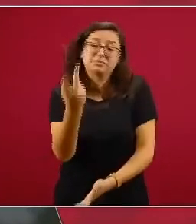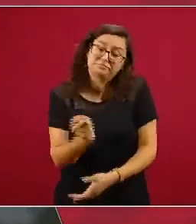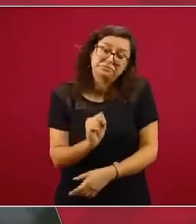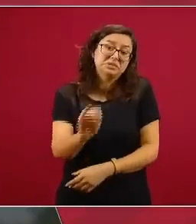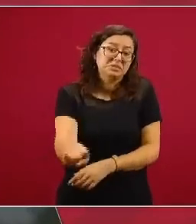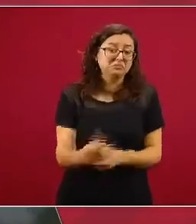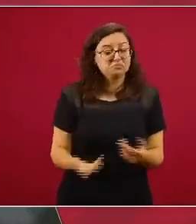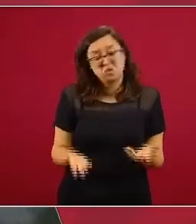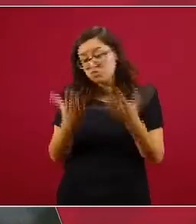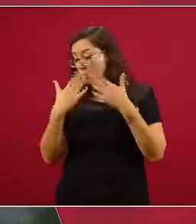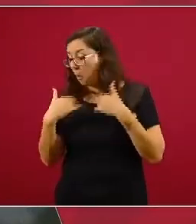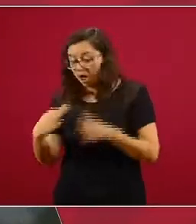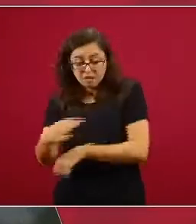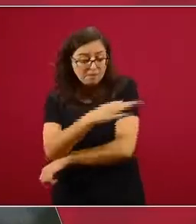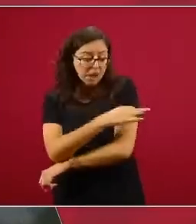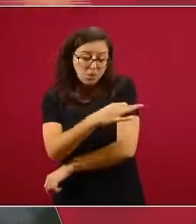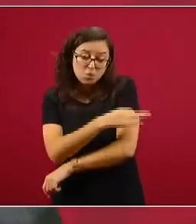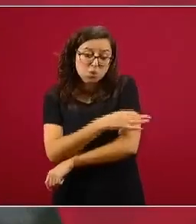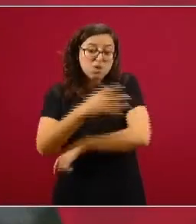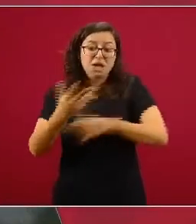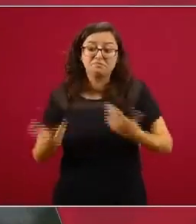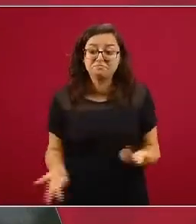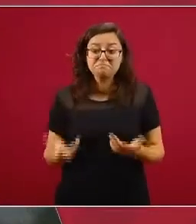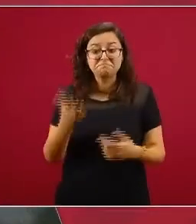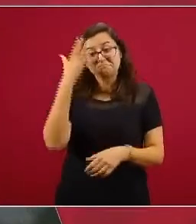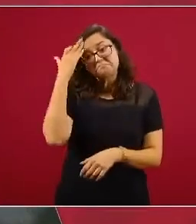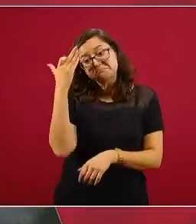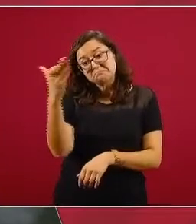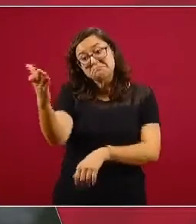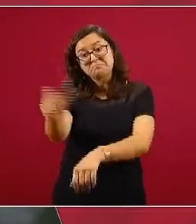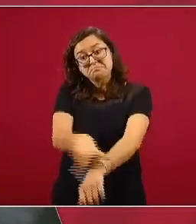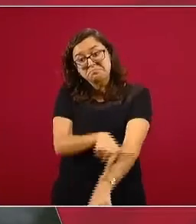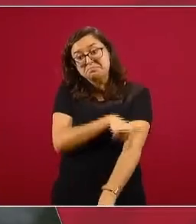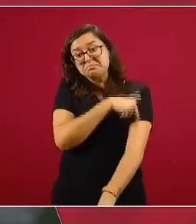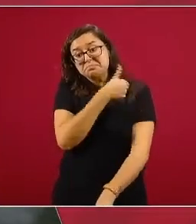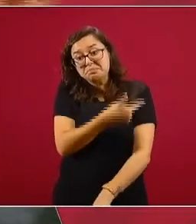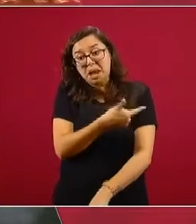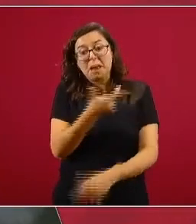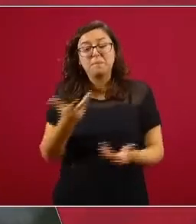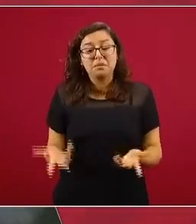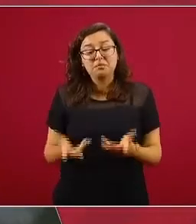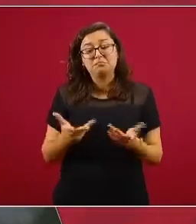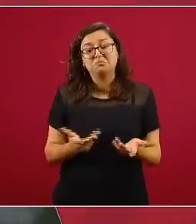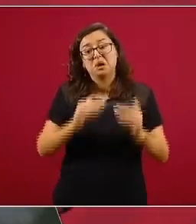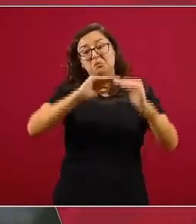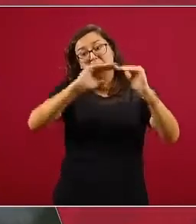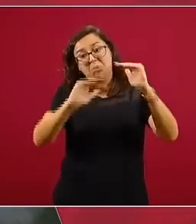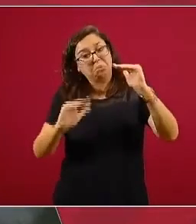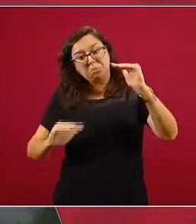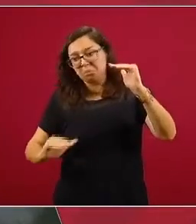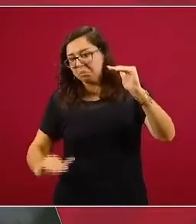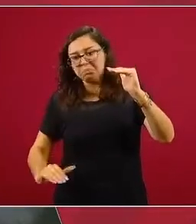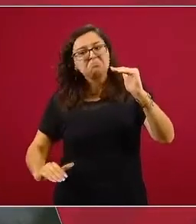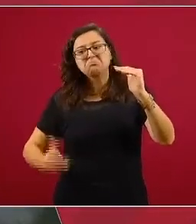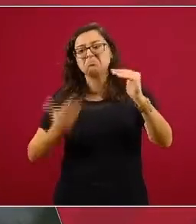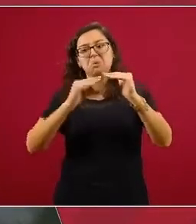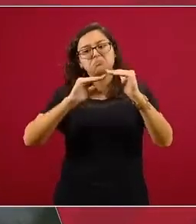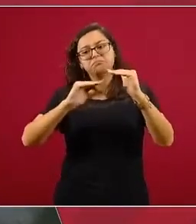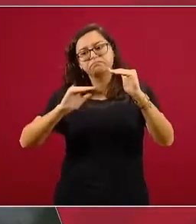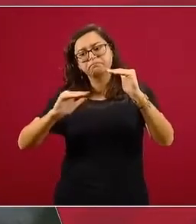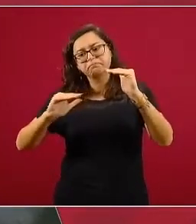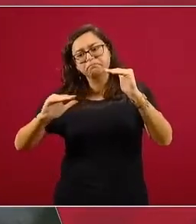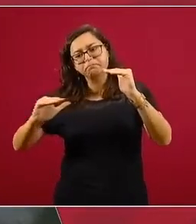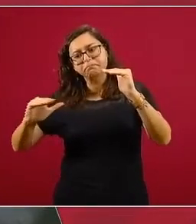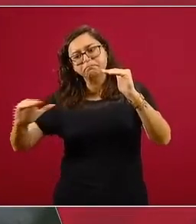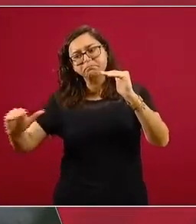ninguna vacuna, por ejemplo, esto, se prolongó cierta etapa o entramos en meseta, ya no estamos reduciendo, y